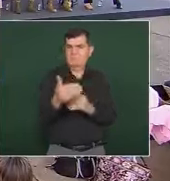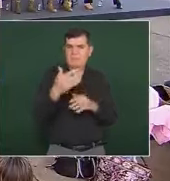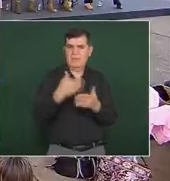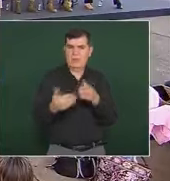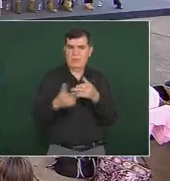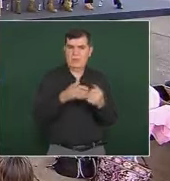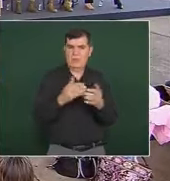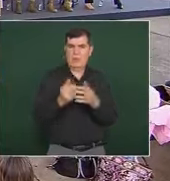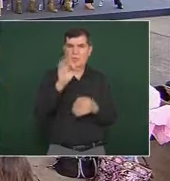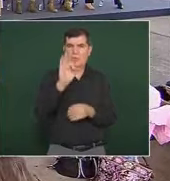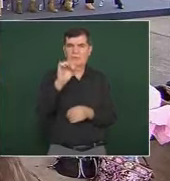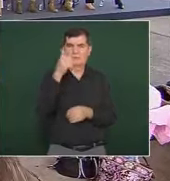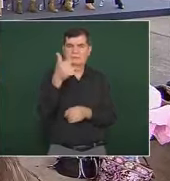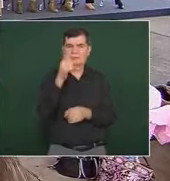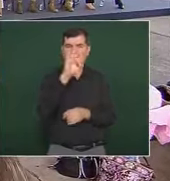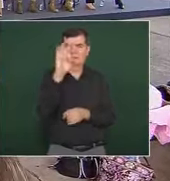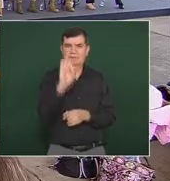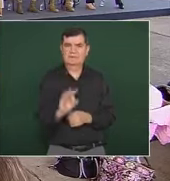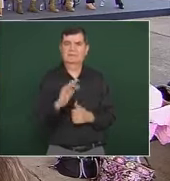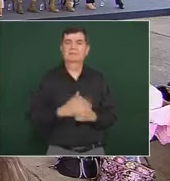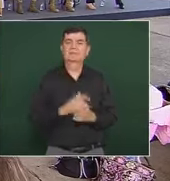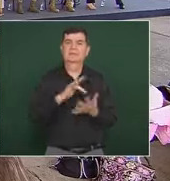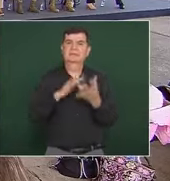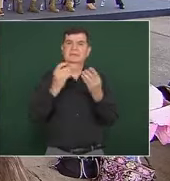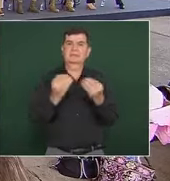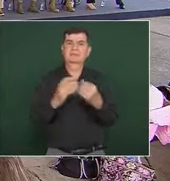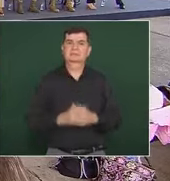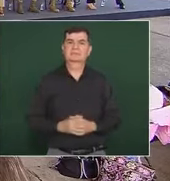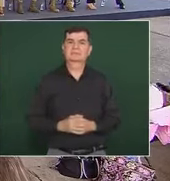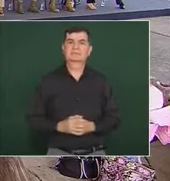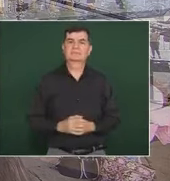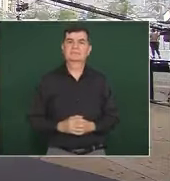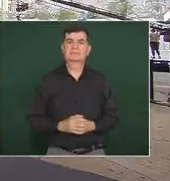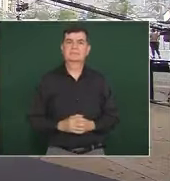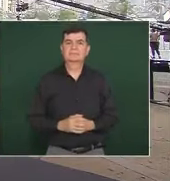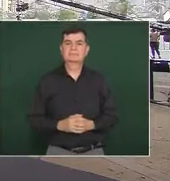actual del 46%. Muchas gracias.